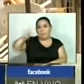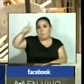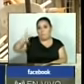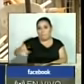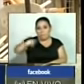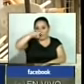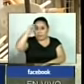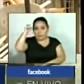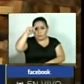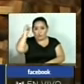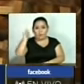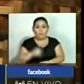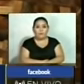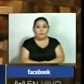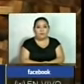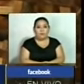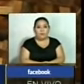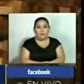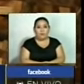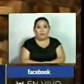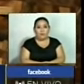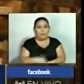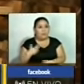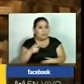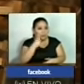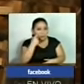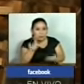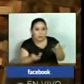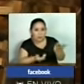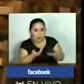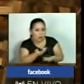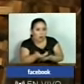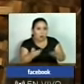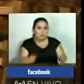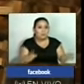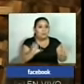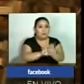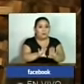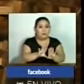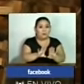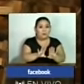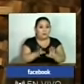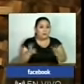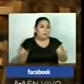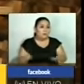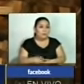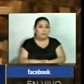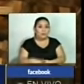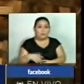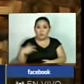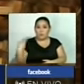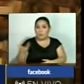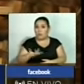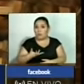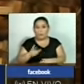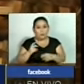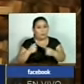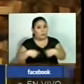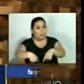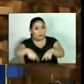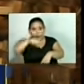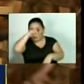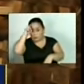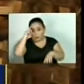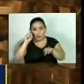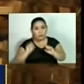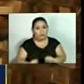paralizado el trabajo. Como se cerraron todas las ventas de materiales, luego nosotros ya no pudimos seguir trabajando.